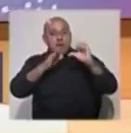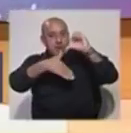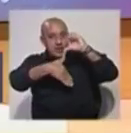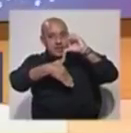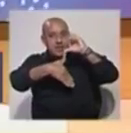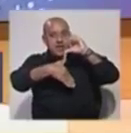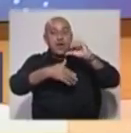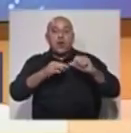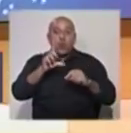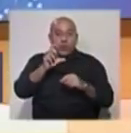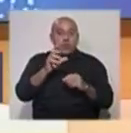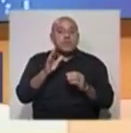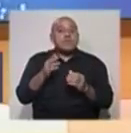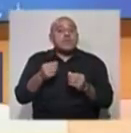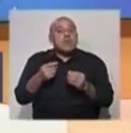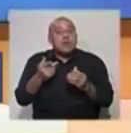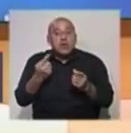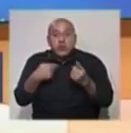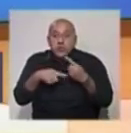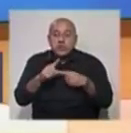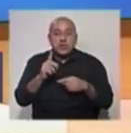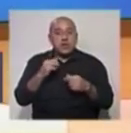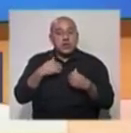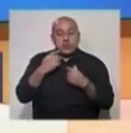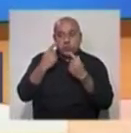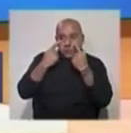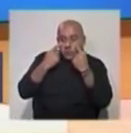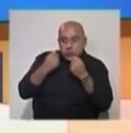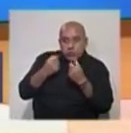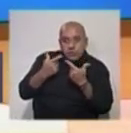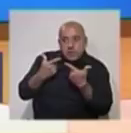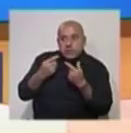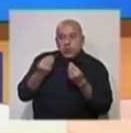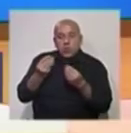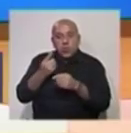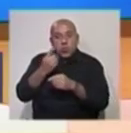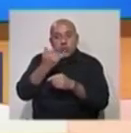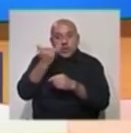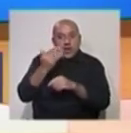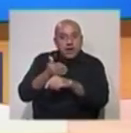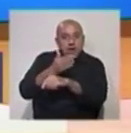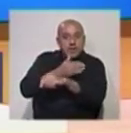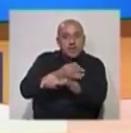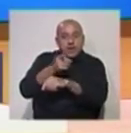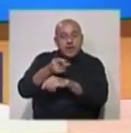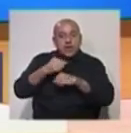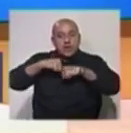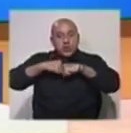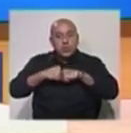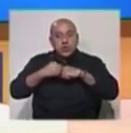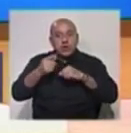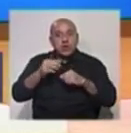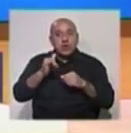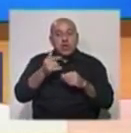involucraría. Bueno, hemos visto, azorados, cómo el día antes de la resolución del Tribunal Supremo Constitucional,